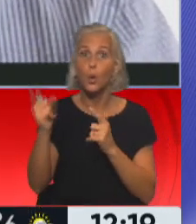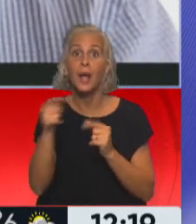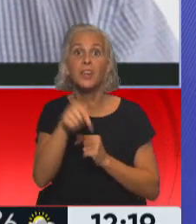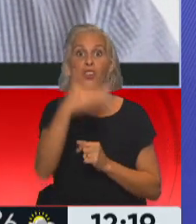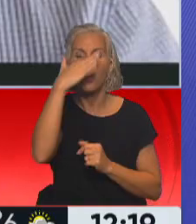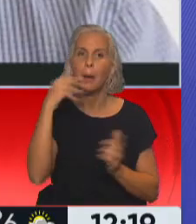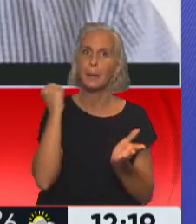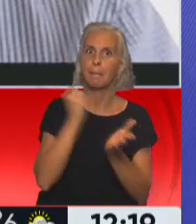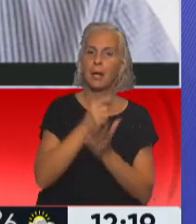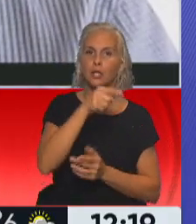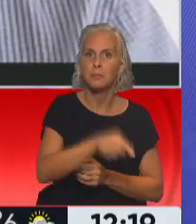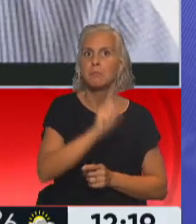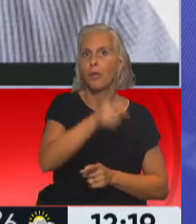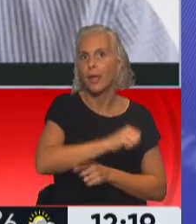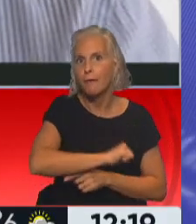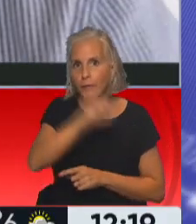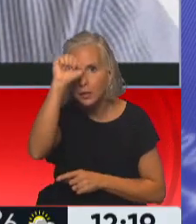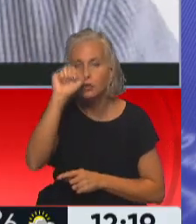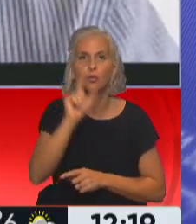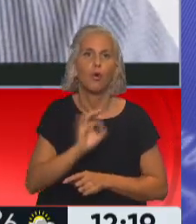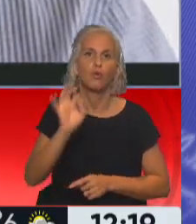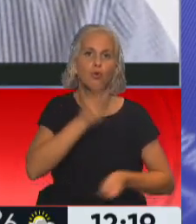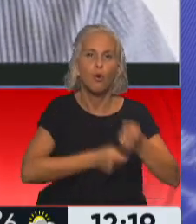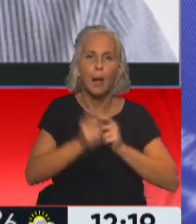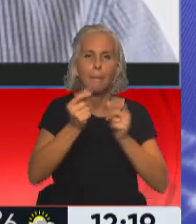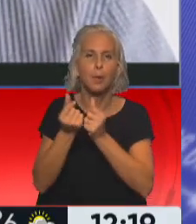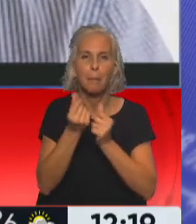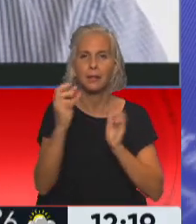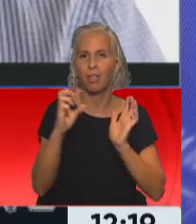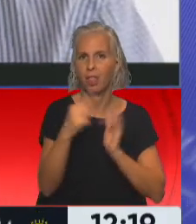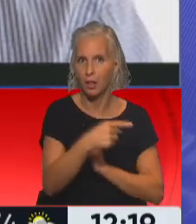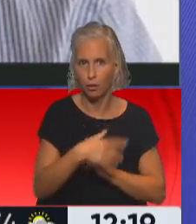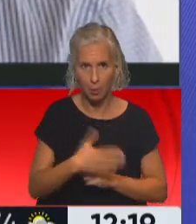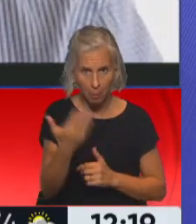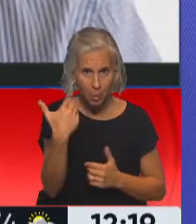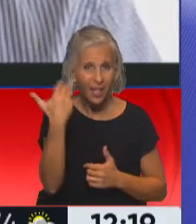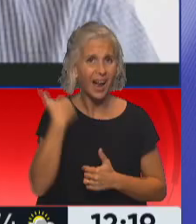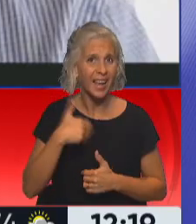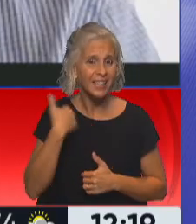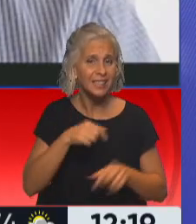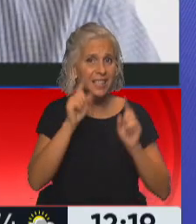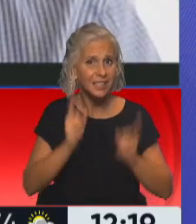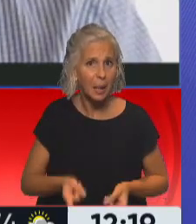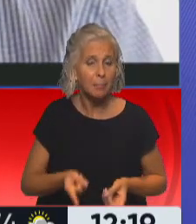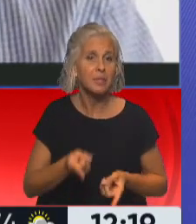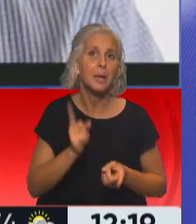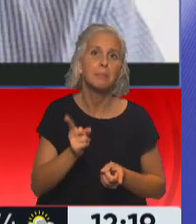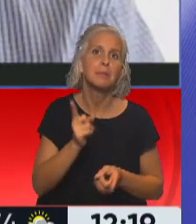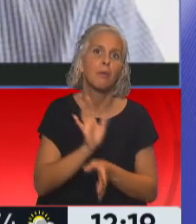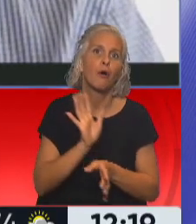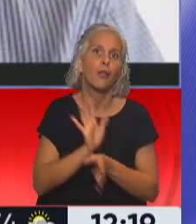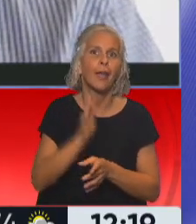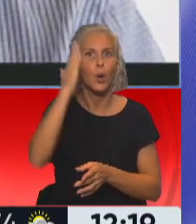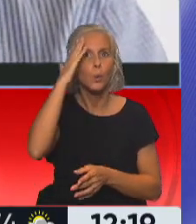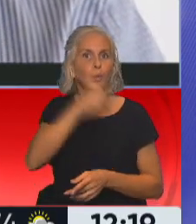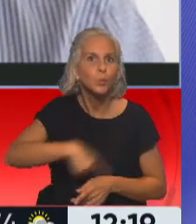termine impactando en un movimiento brusco del tipo de cambio. ¿Vos pensás que eso puede pasar en Argentina con la idiosincrasia cultural